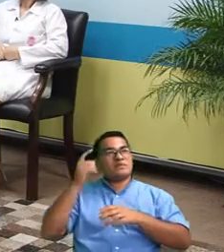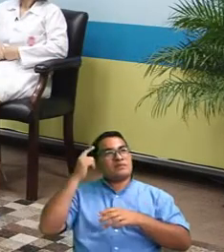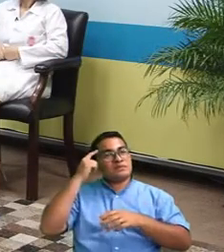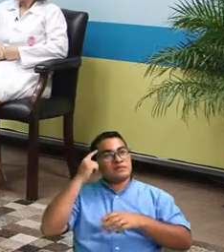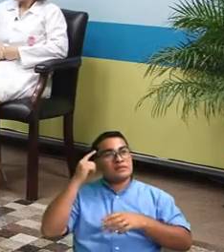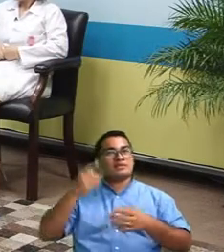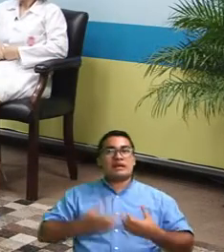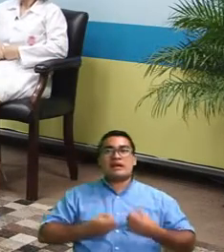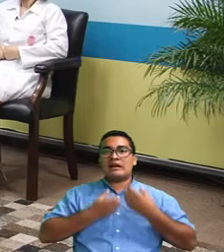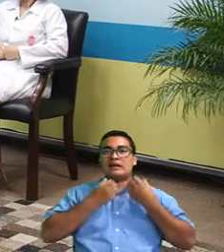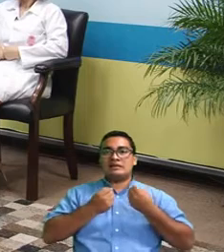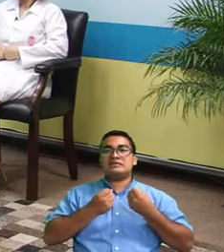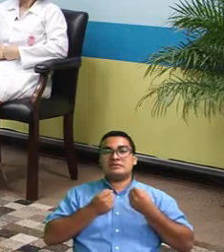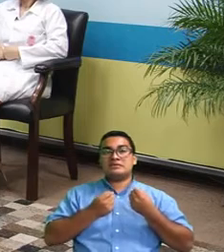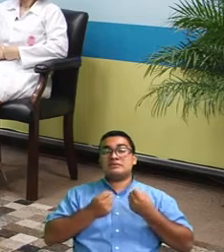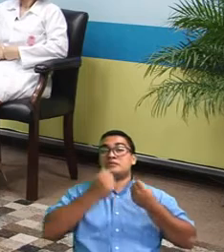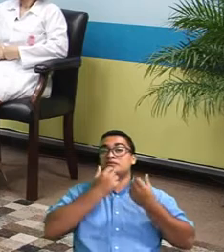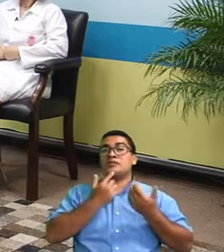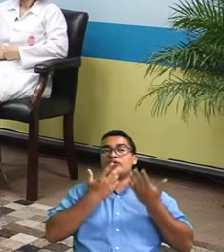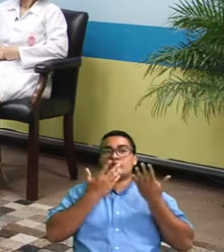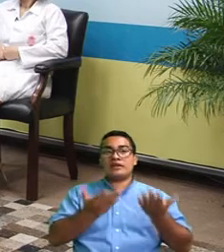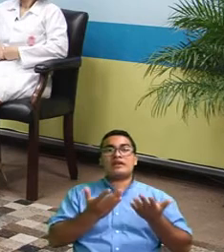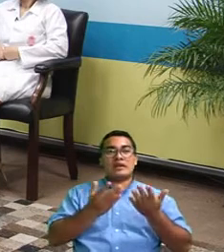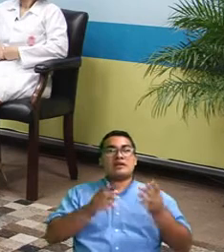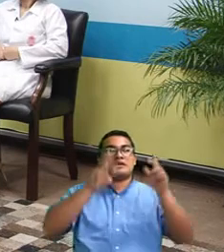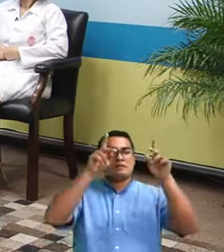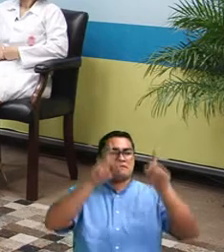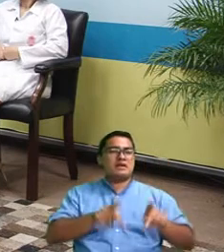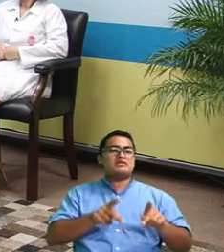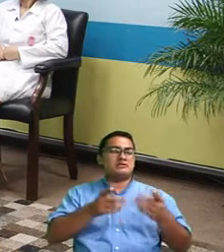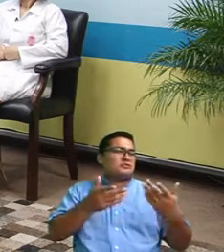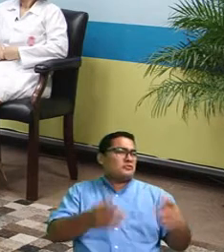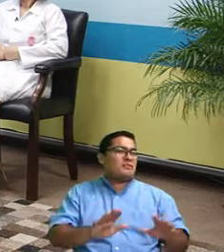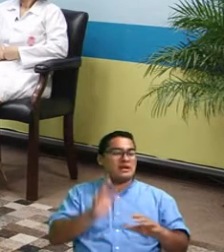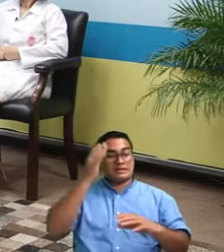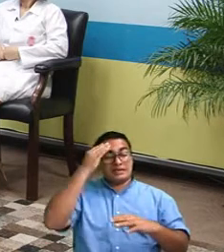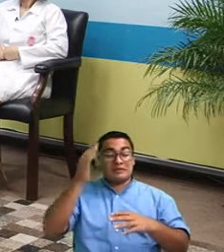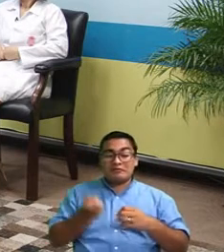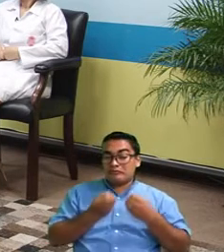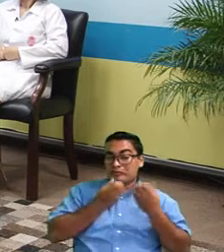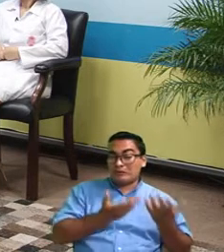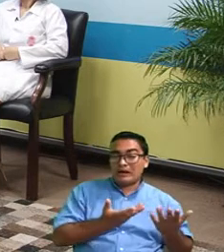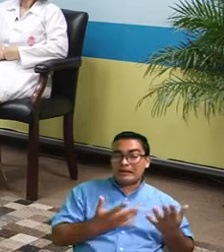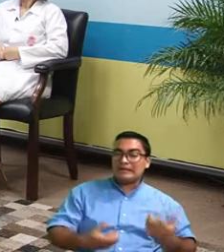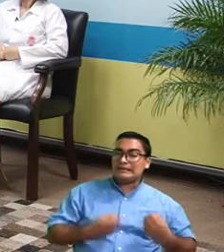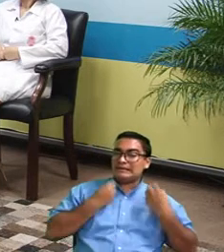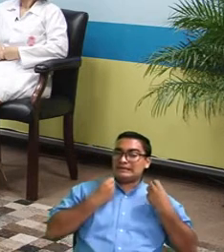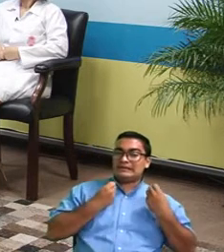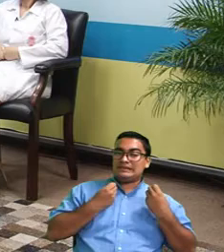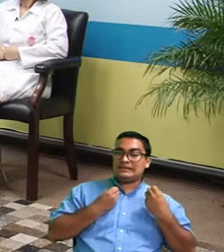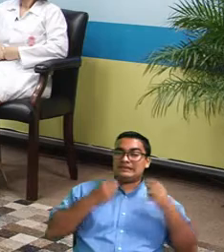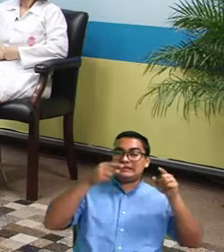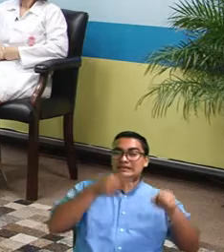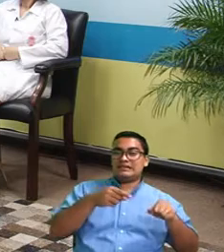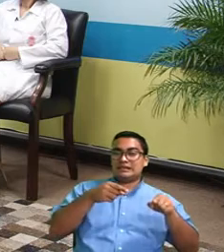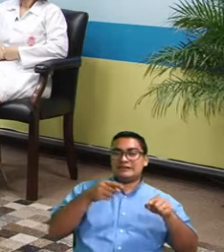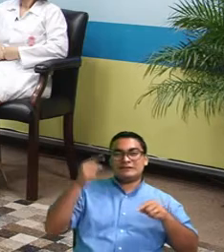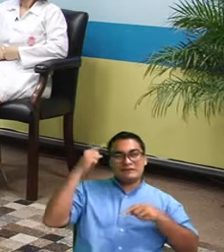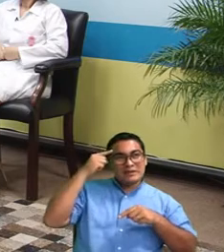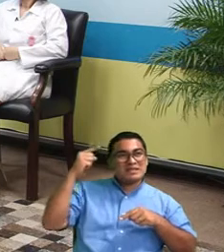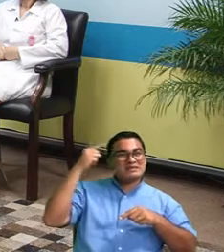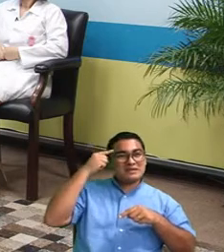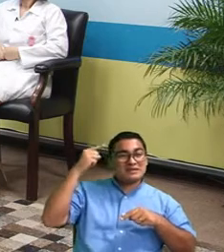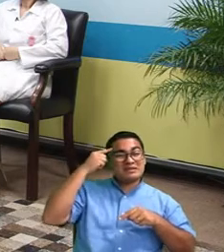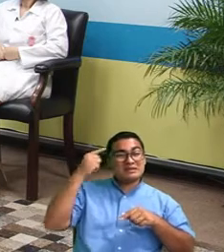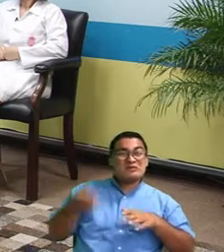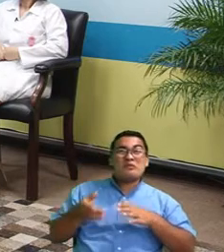en su enfermedad. Porque exacto, obviamente una persona que sabe o que le dan la noticia que tiene un cáncer va a estar pensando solo en eso, me voy